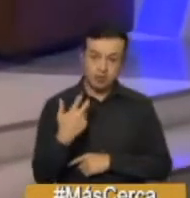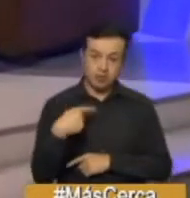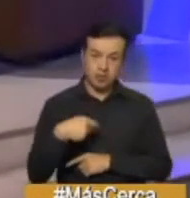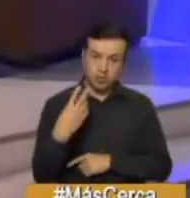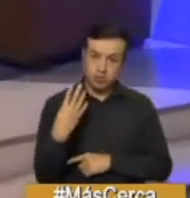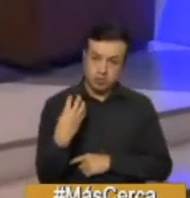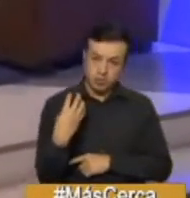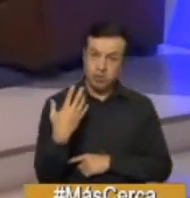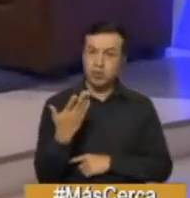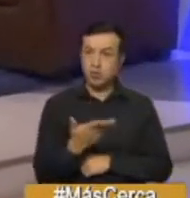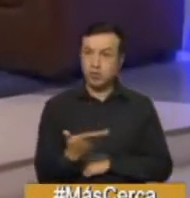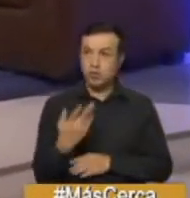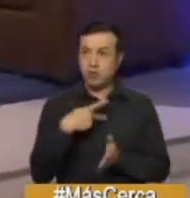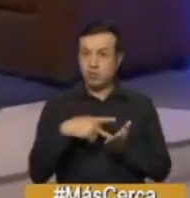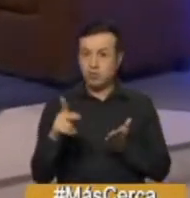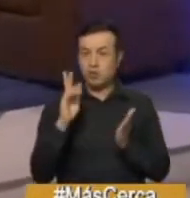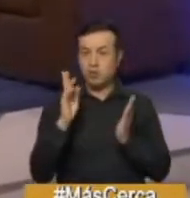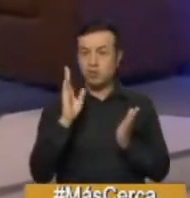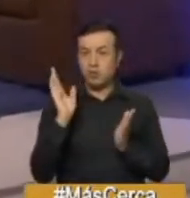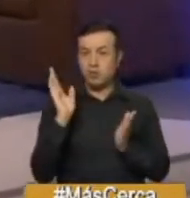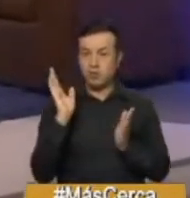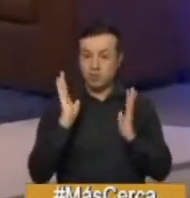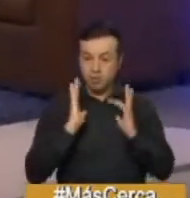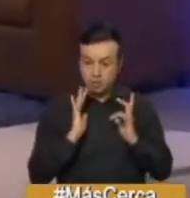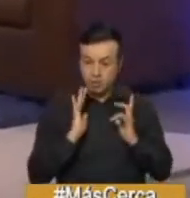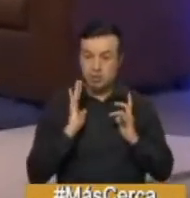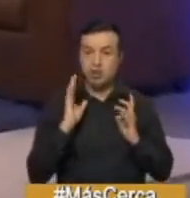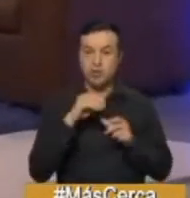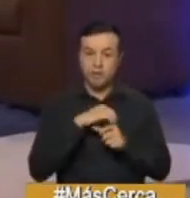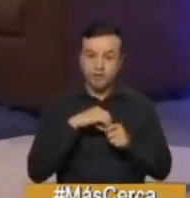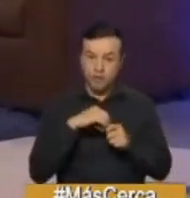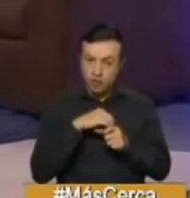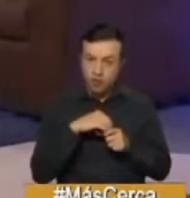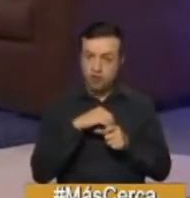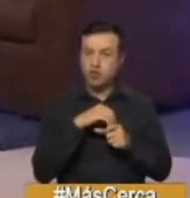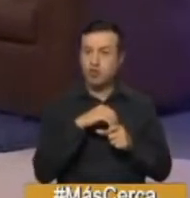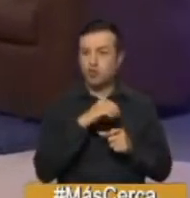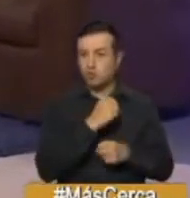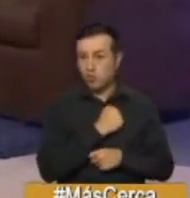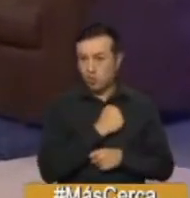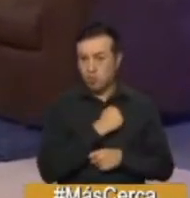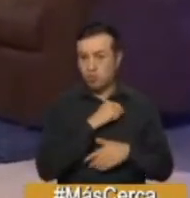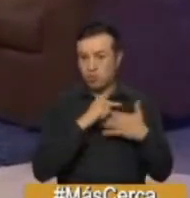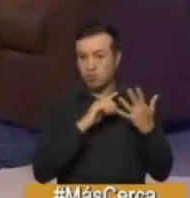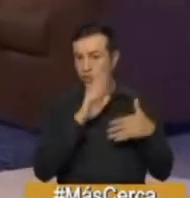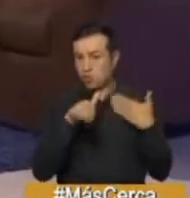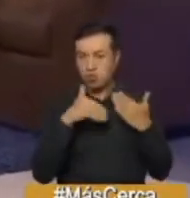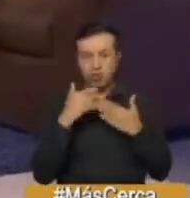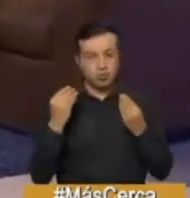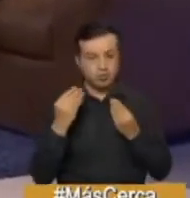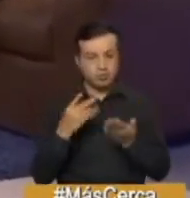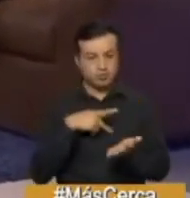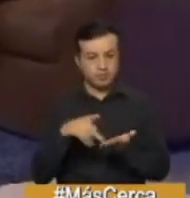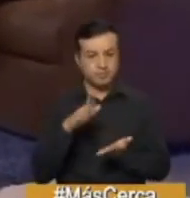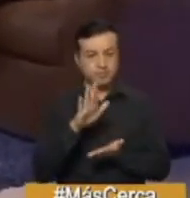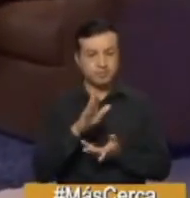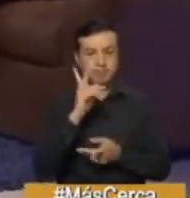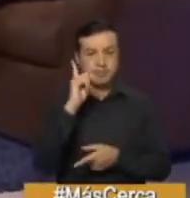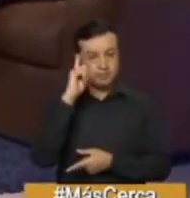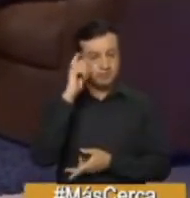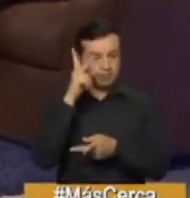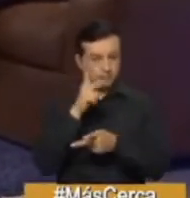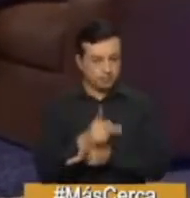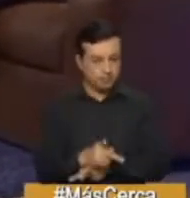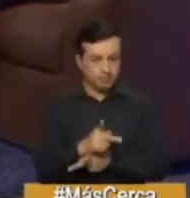remuneración el pago de vacaciones el pago de fondo reserva es decir todos los derechos que cuentan los trabajadores a fin de que tengan la proyección del estado